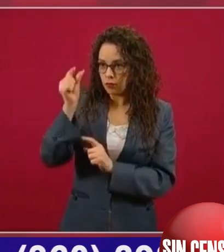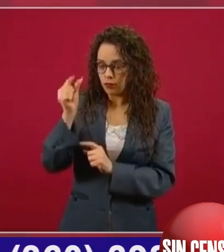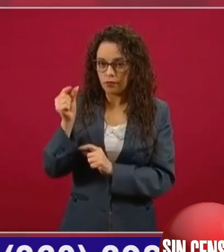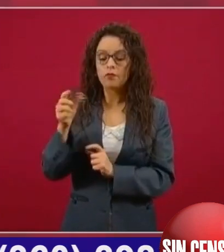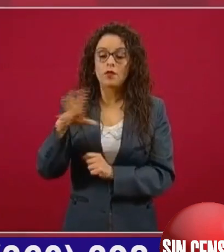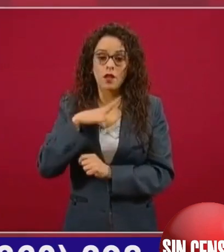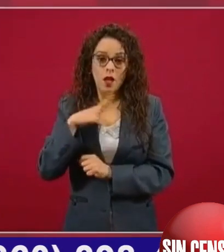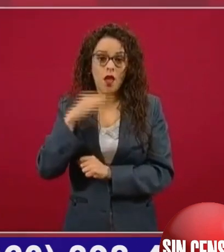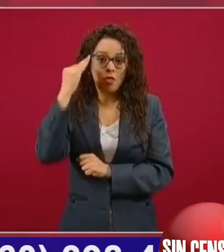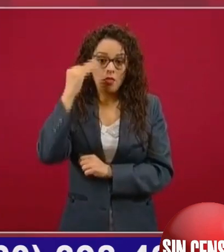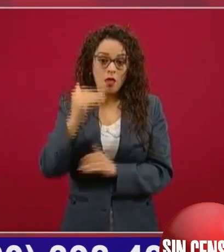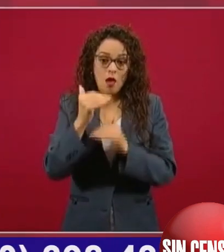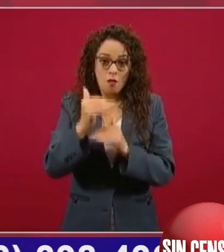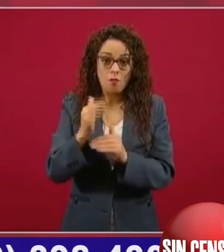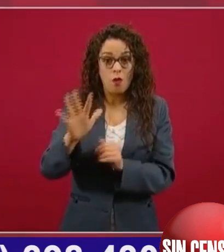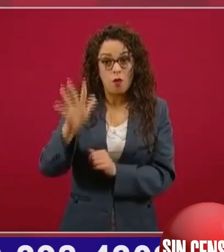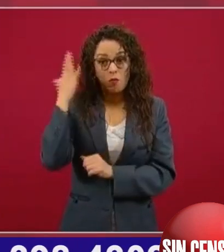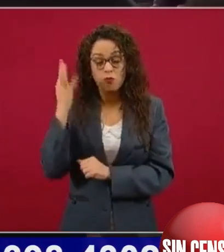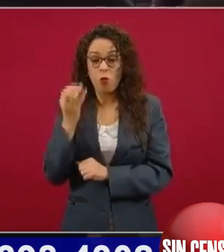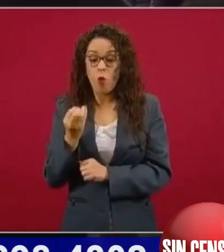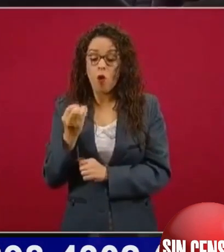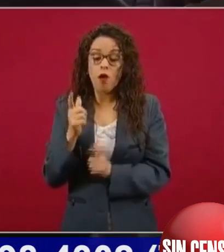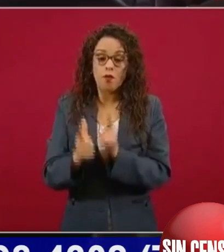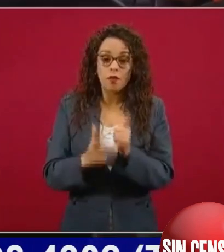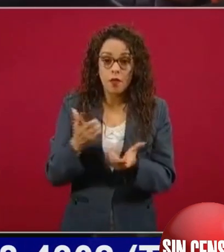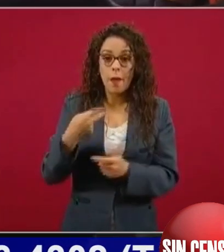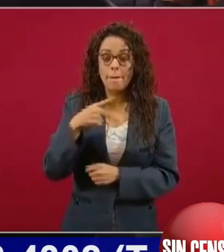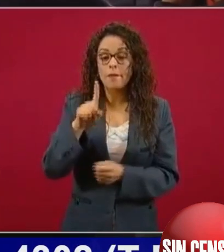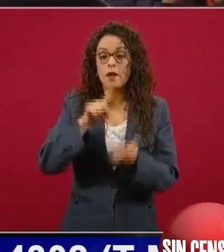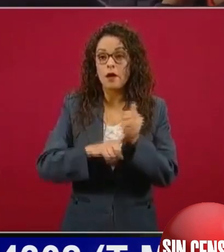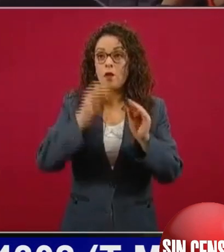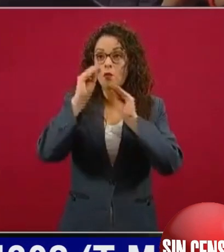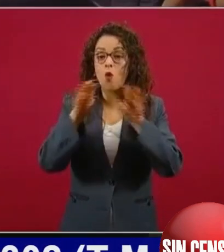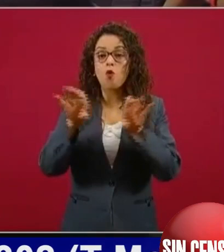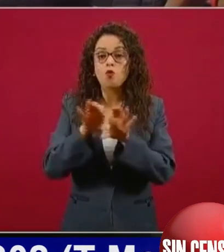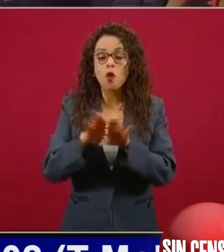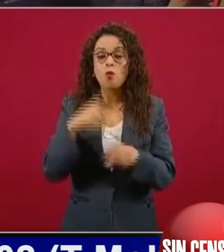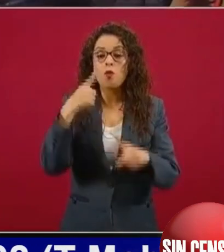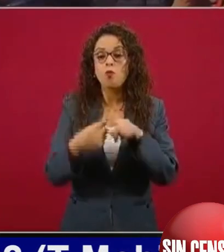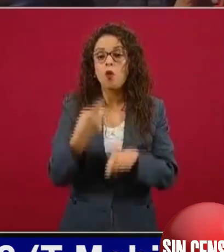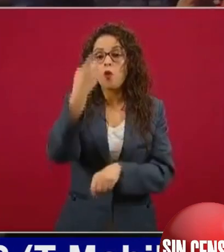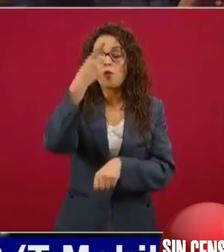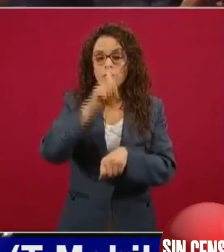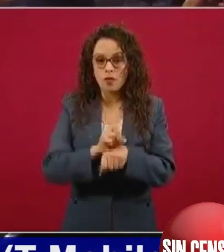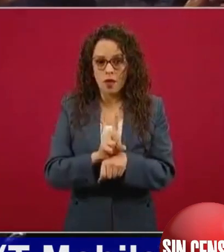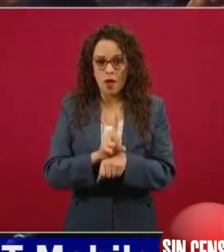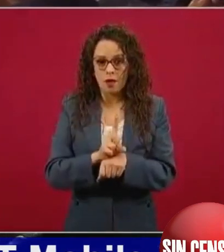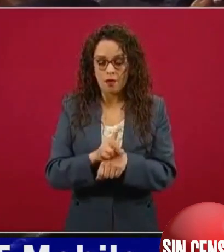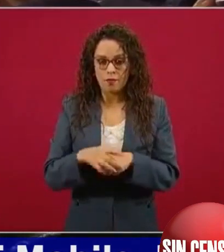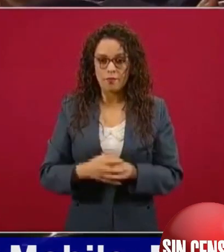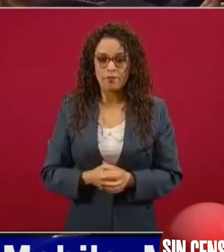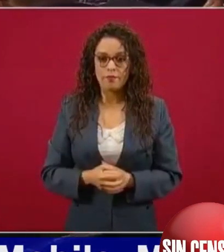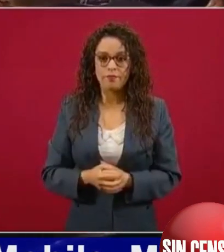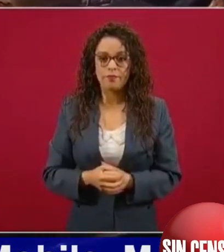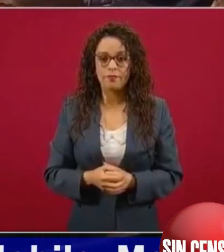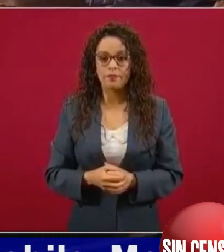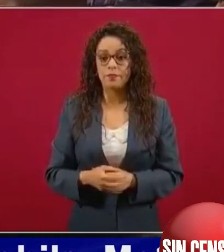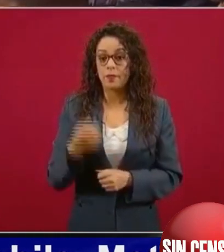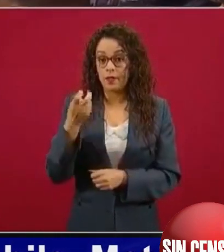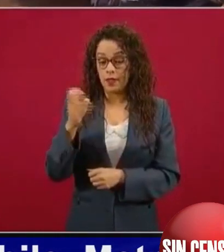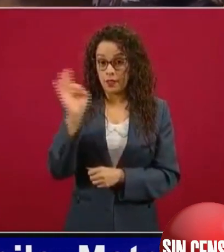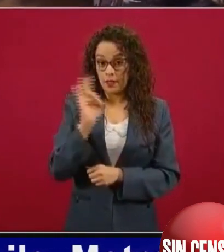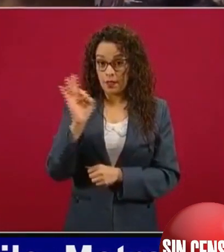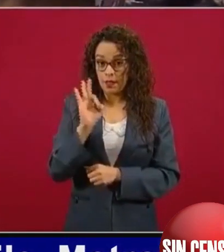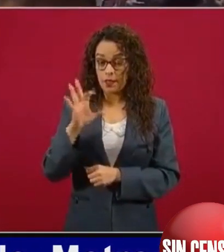la cantidad de eventos que ocurren por día. Si la cantidad de eventos que ocurren por día supera la